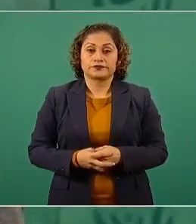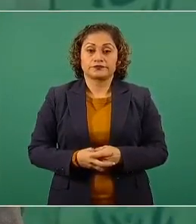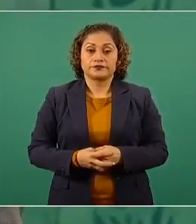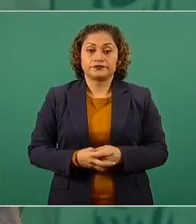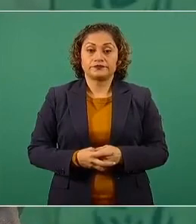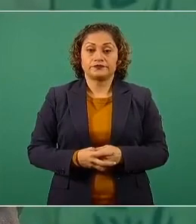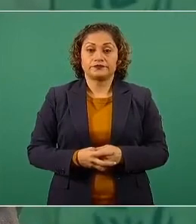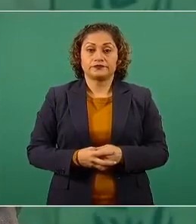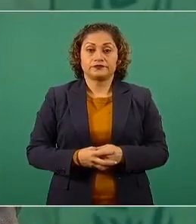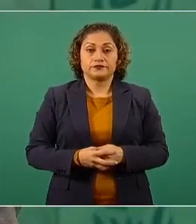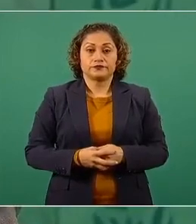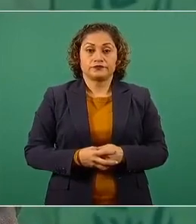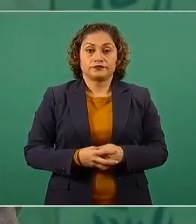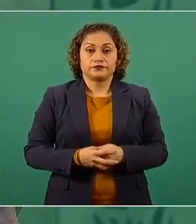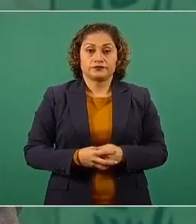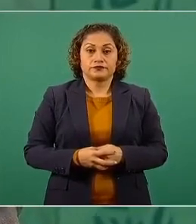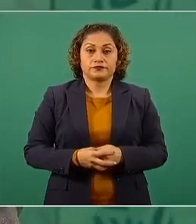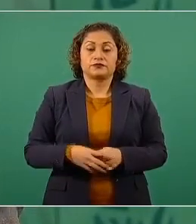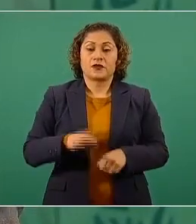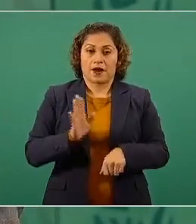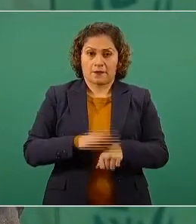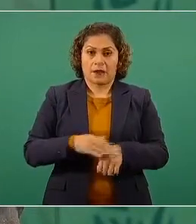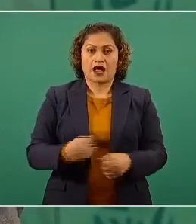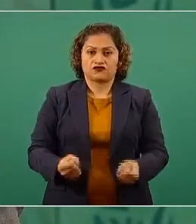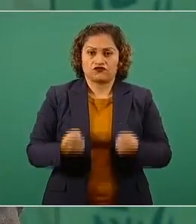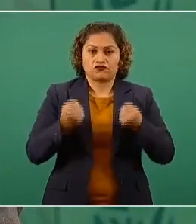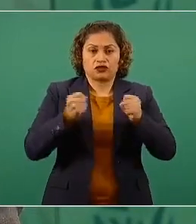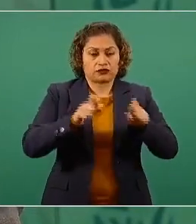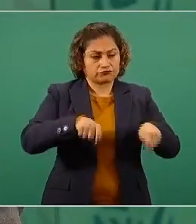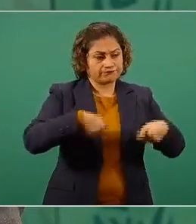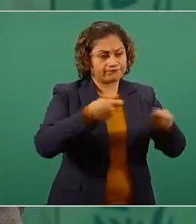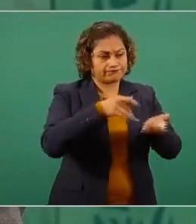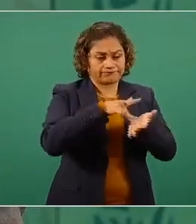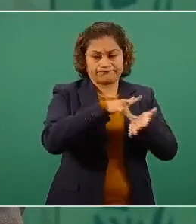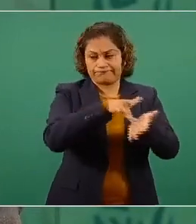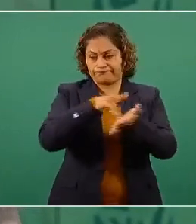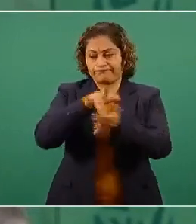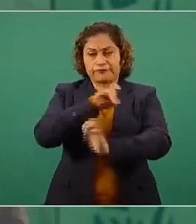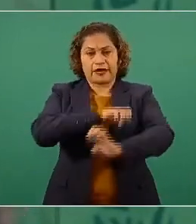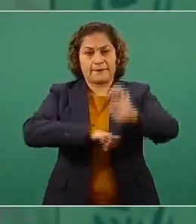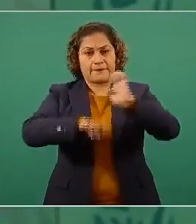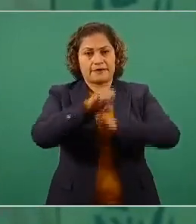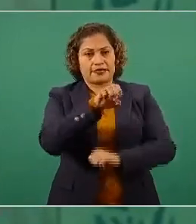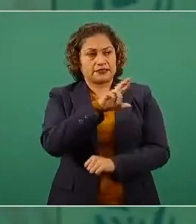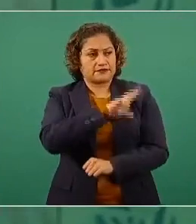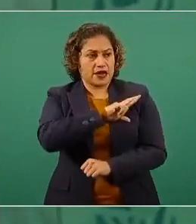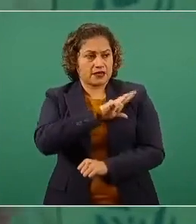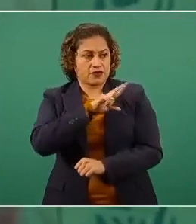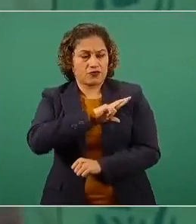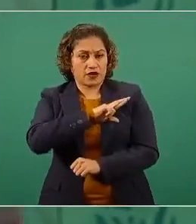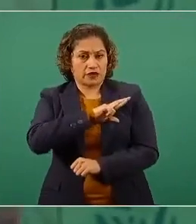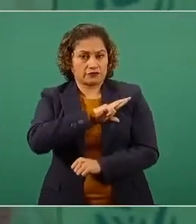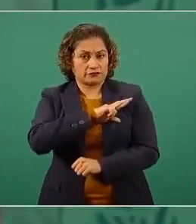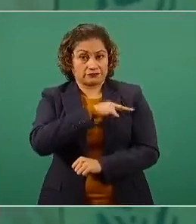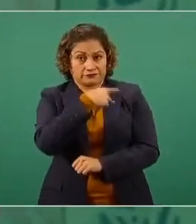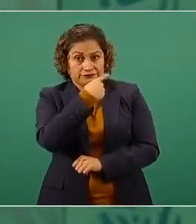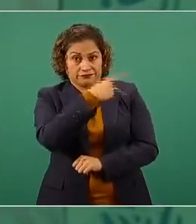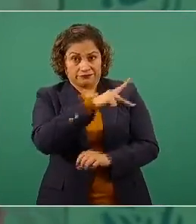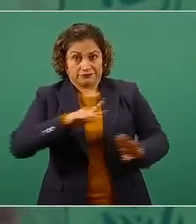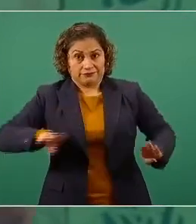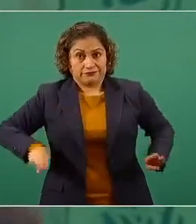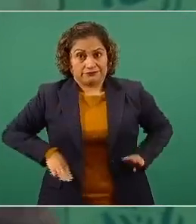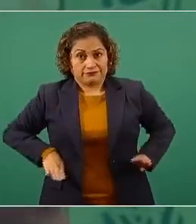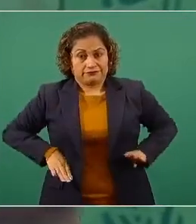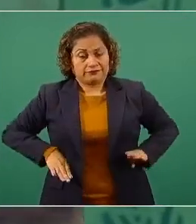poder de las empresas particulares. Entonces, son historias distintas, son